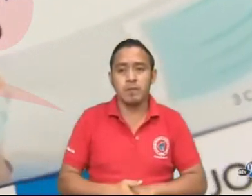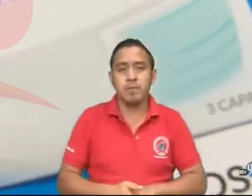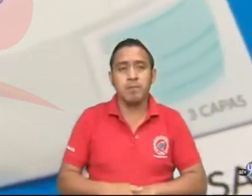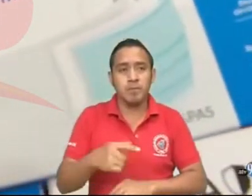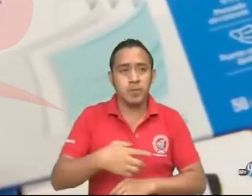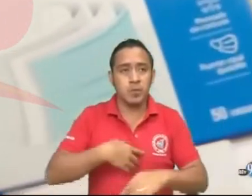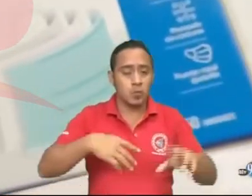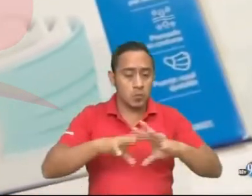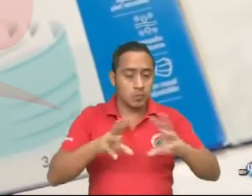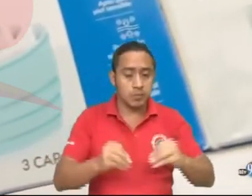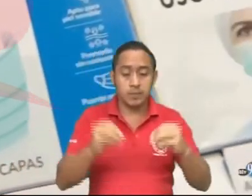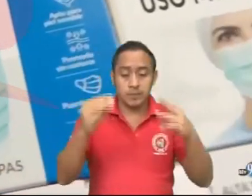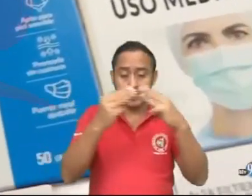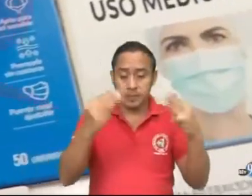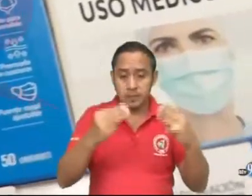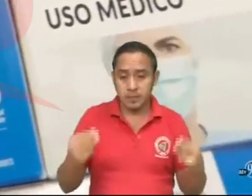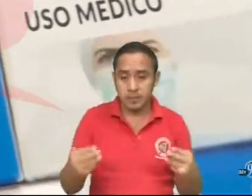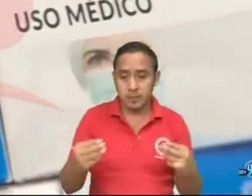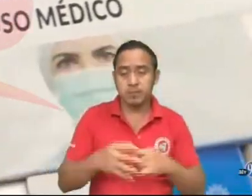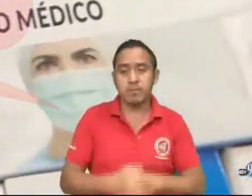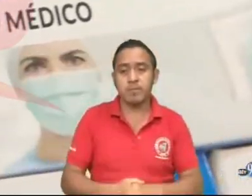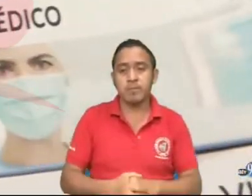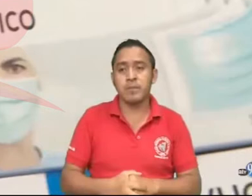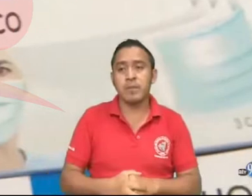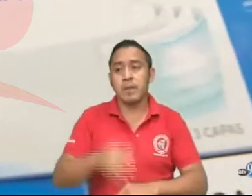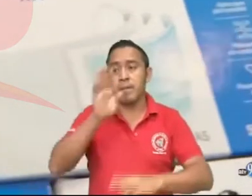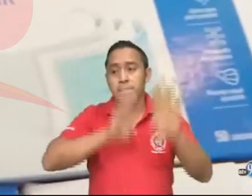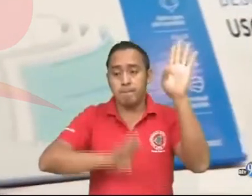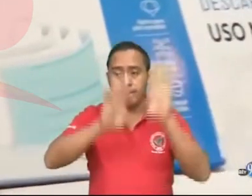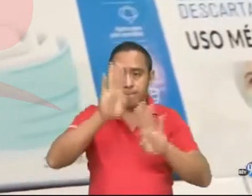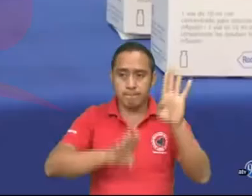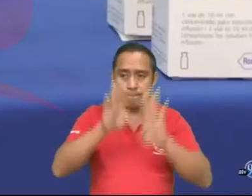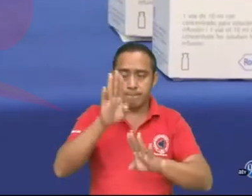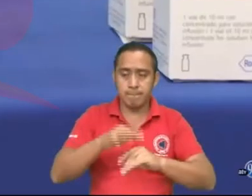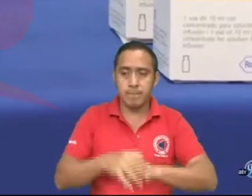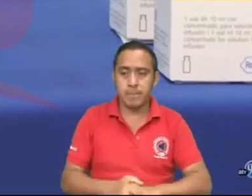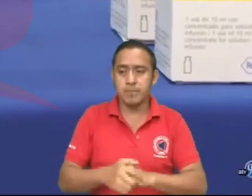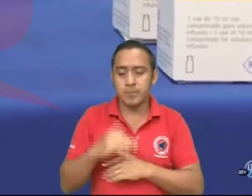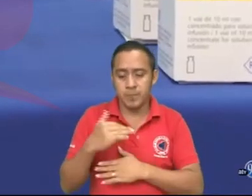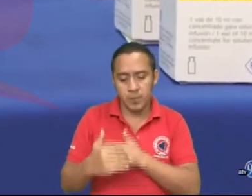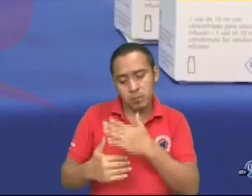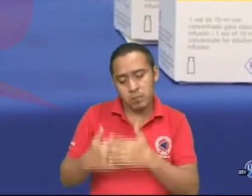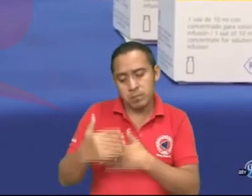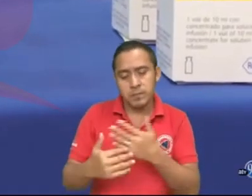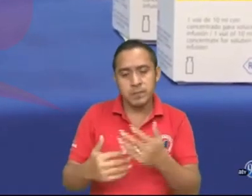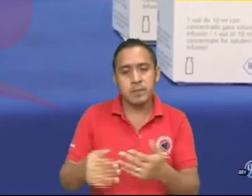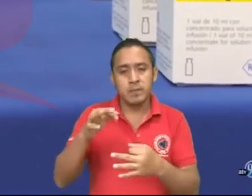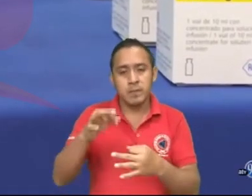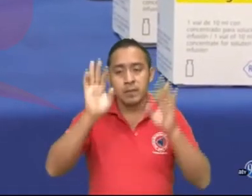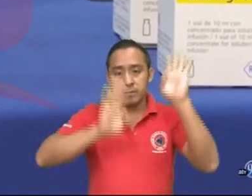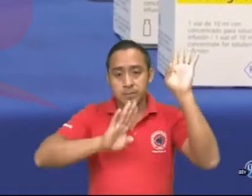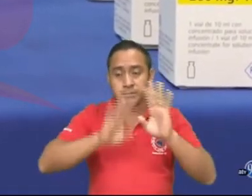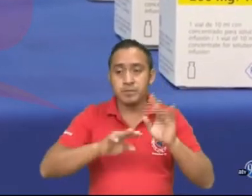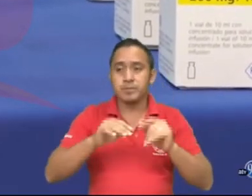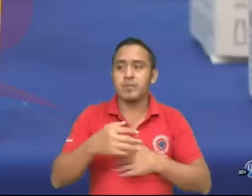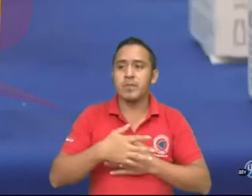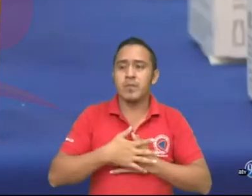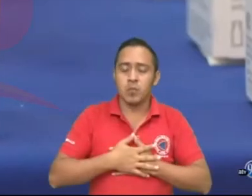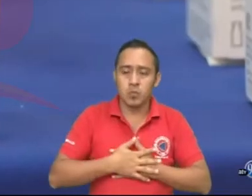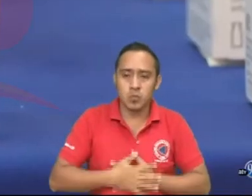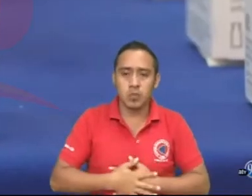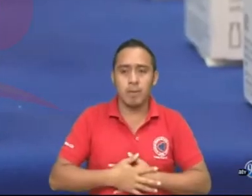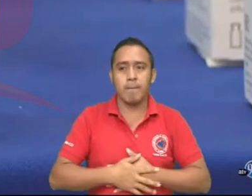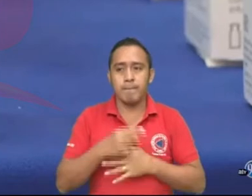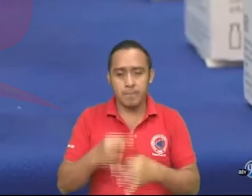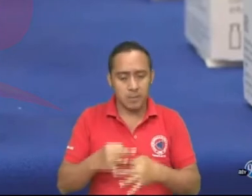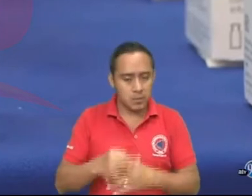Con estos insumos y la participación sistemática y protagónica y abnegada